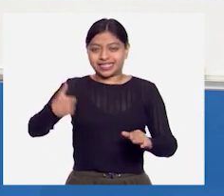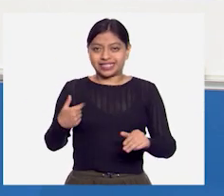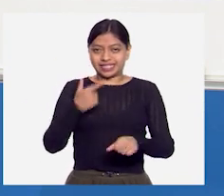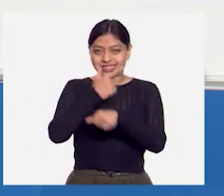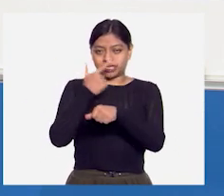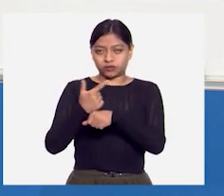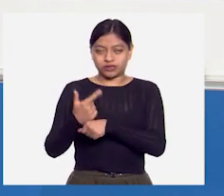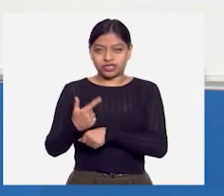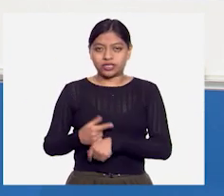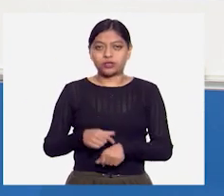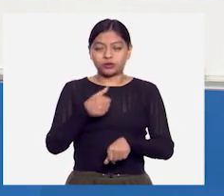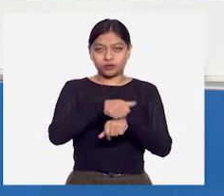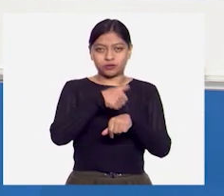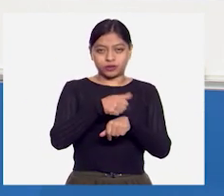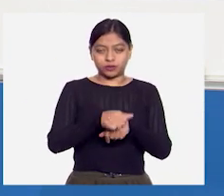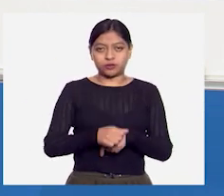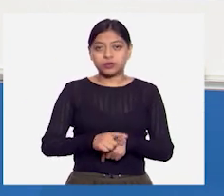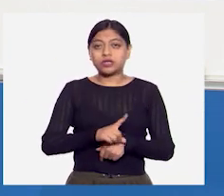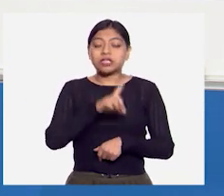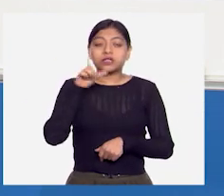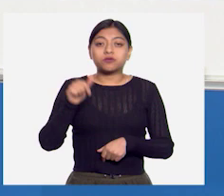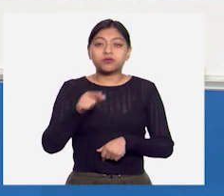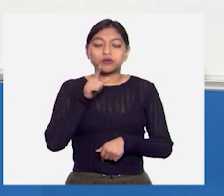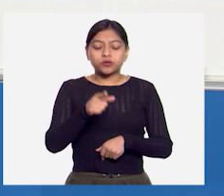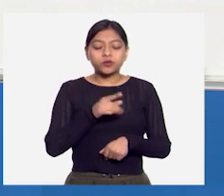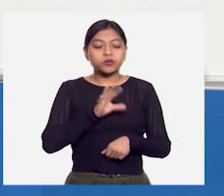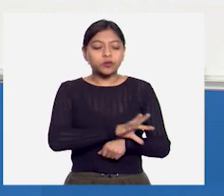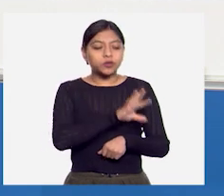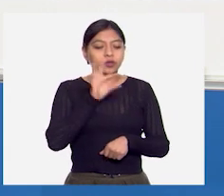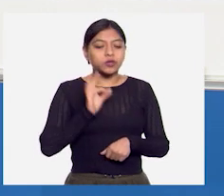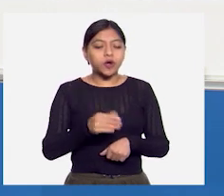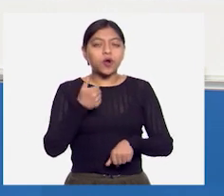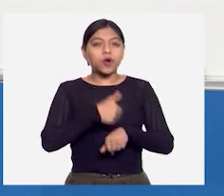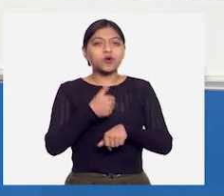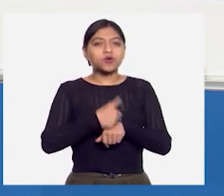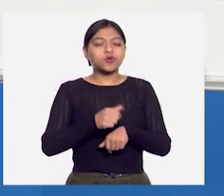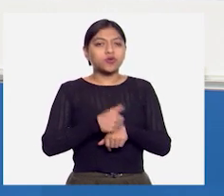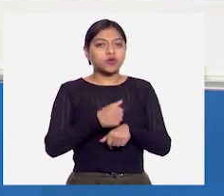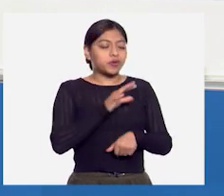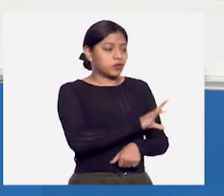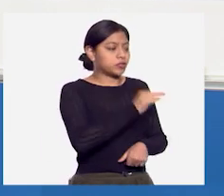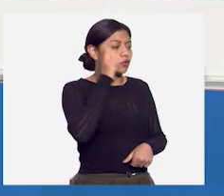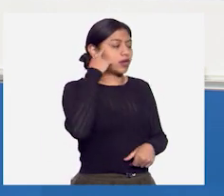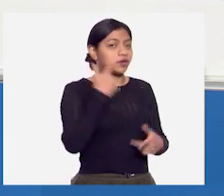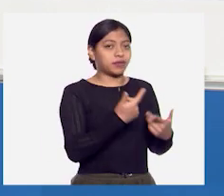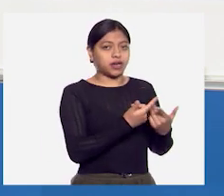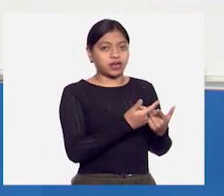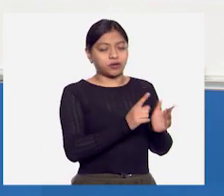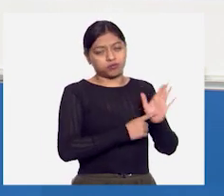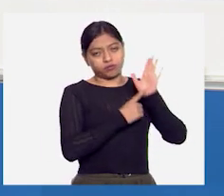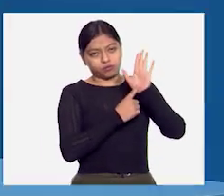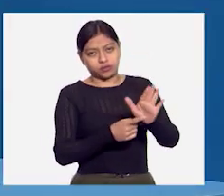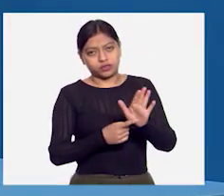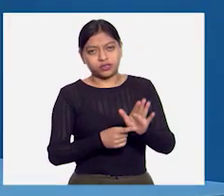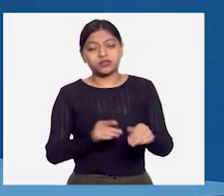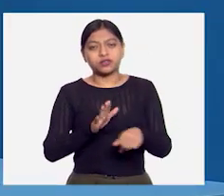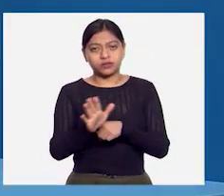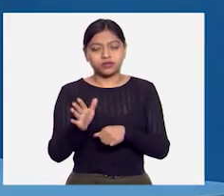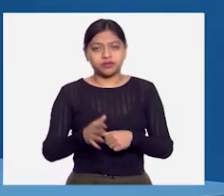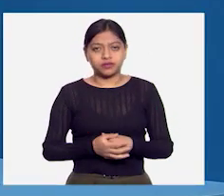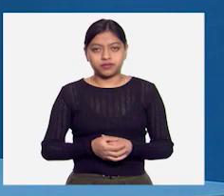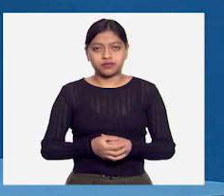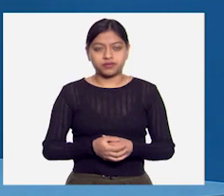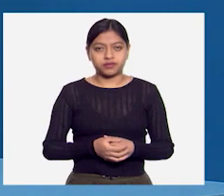para cada conjunto de datos y determinar cuál es el mejor representante de cada uno. Ah, muy